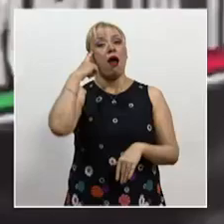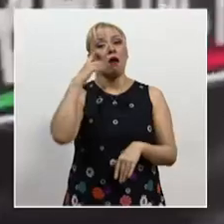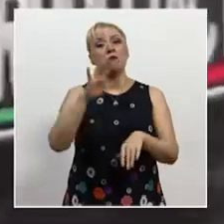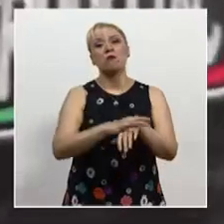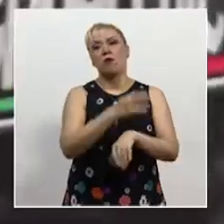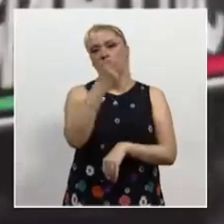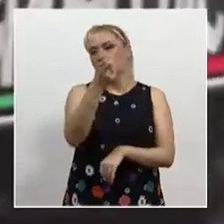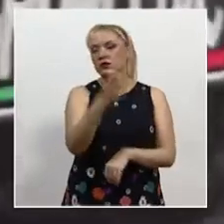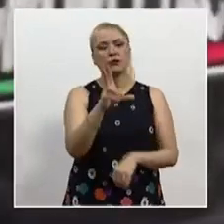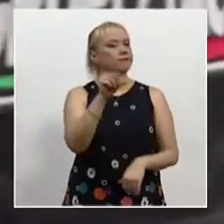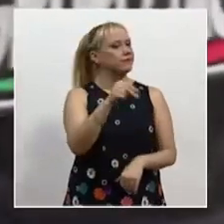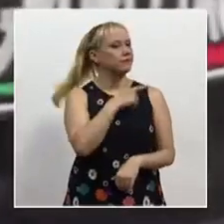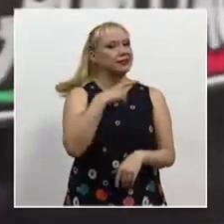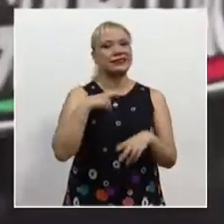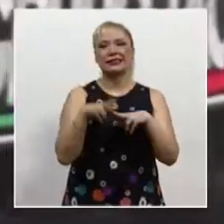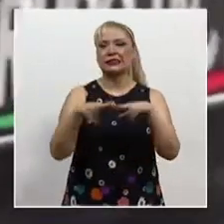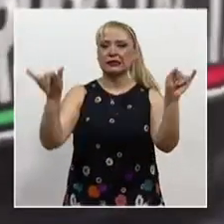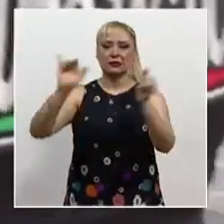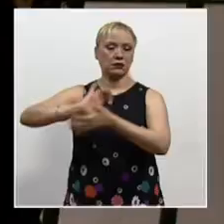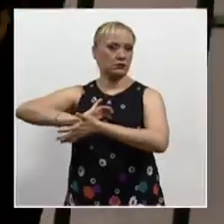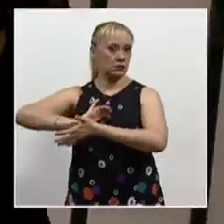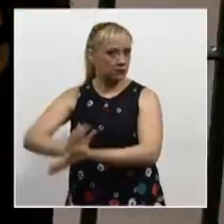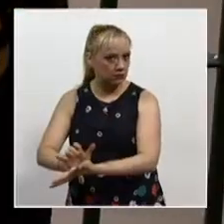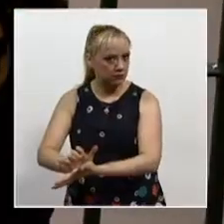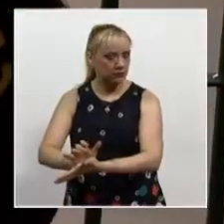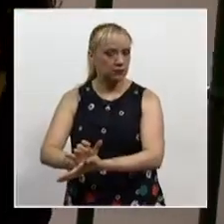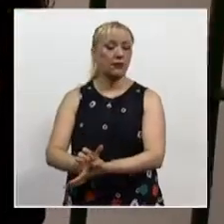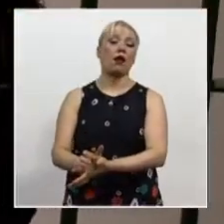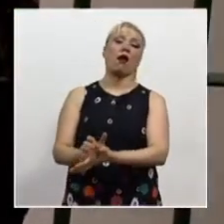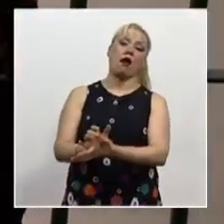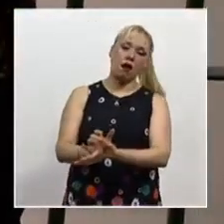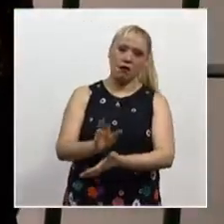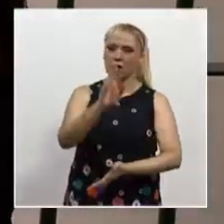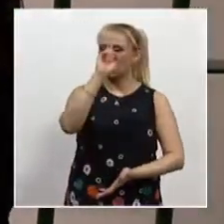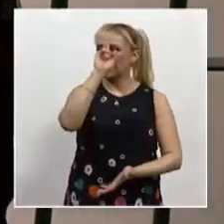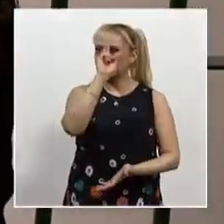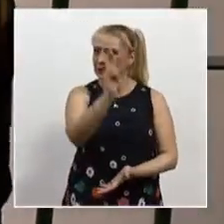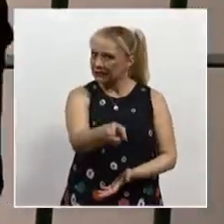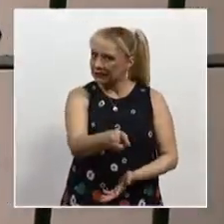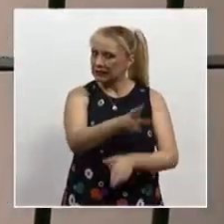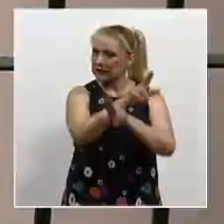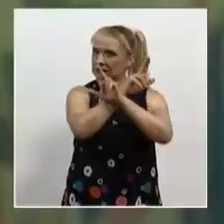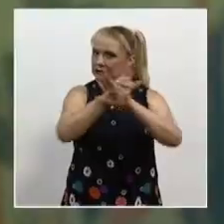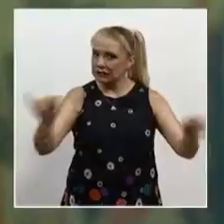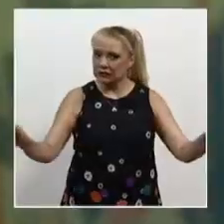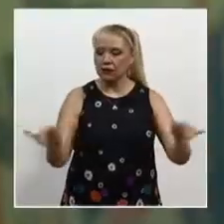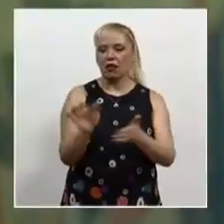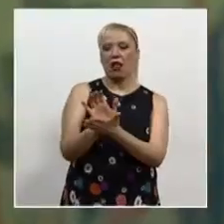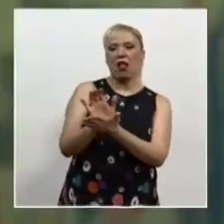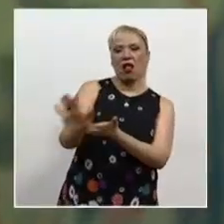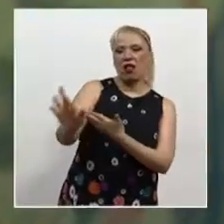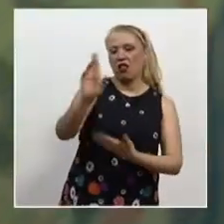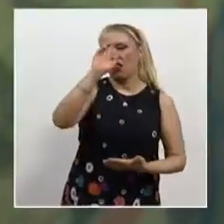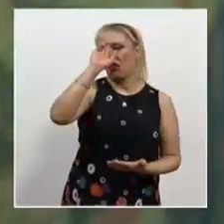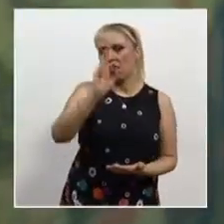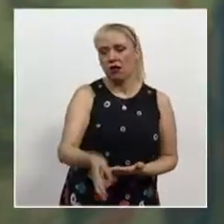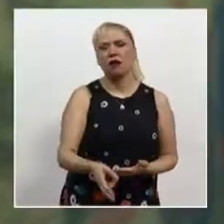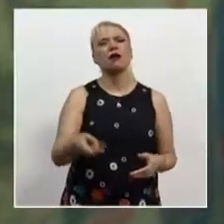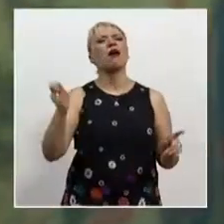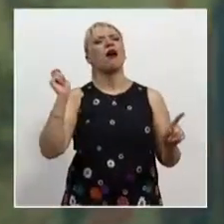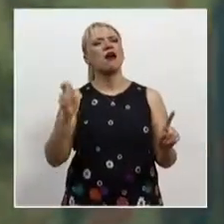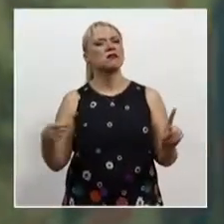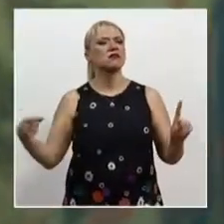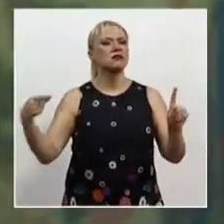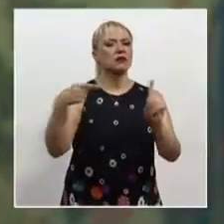ninguna circunstancia deben ser discriminadas. En consecuencia, se prohíbe cualquier distinción, exclusión, restricción que tenga por objeto